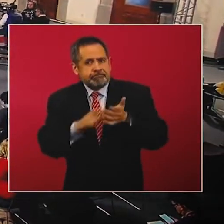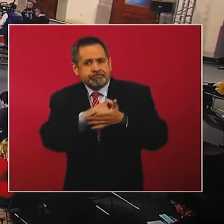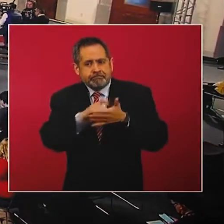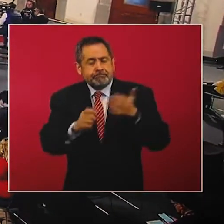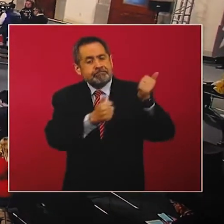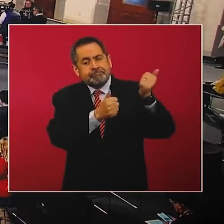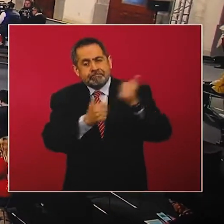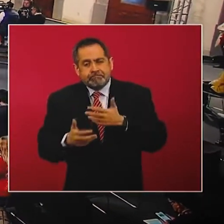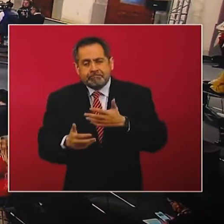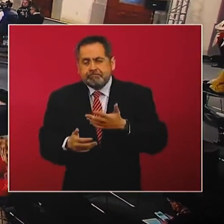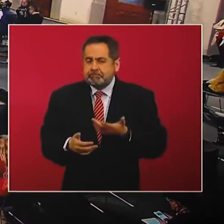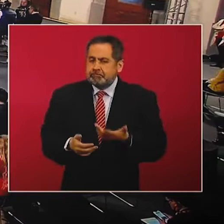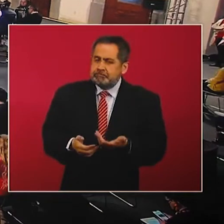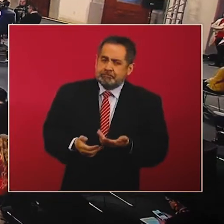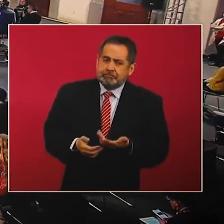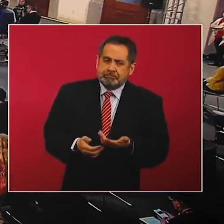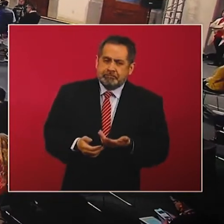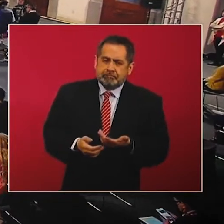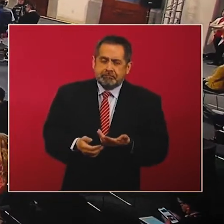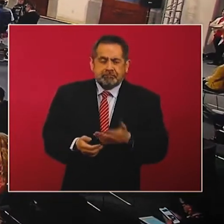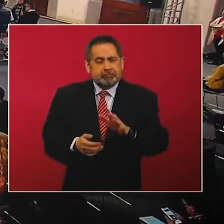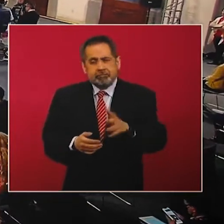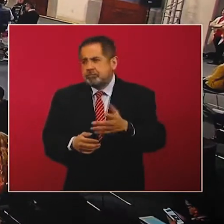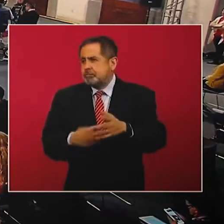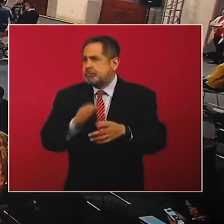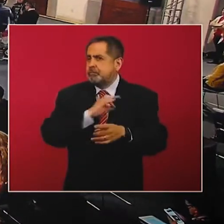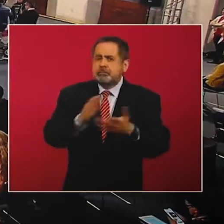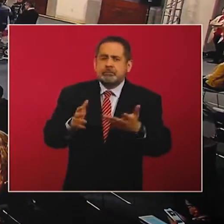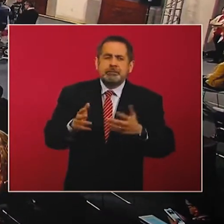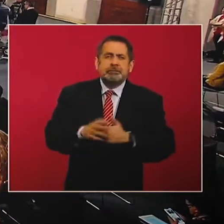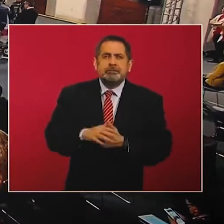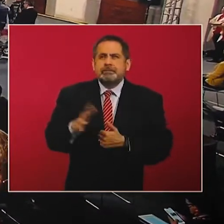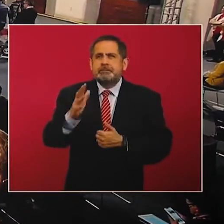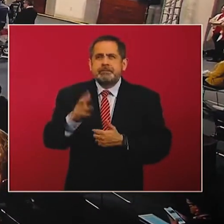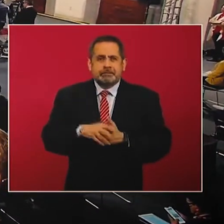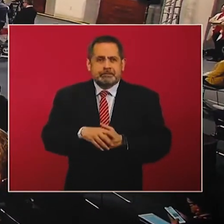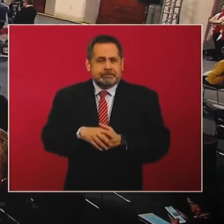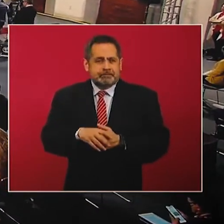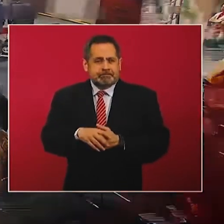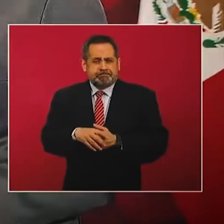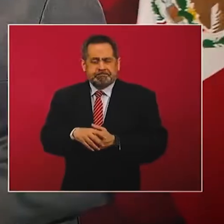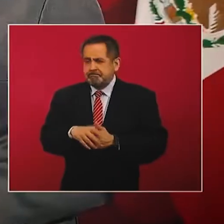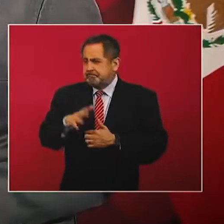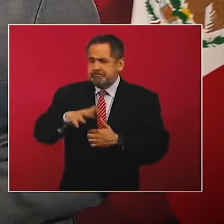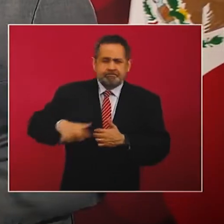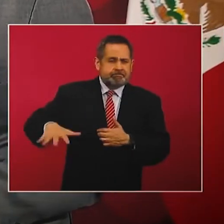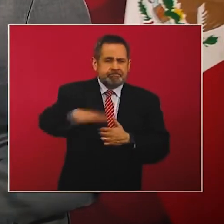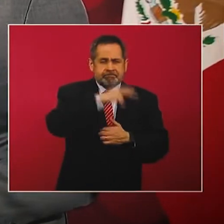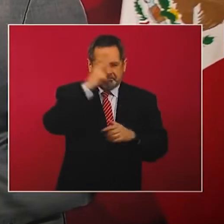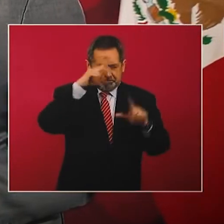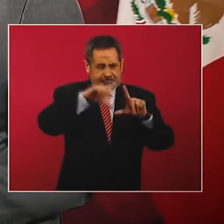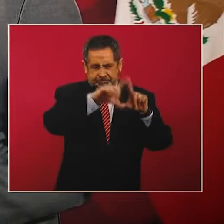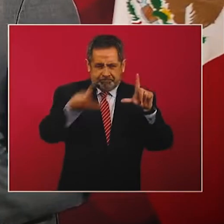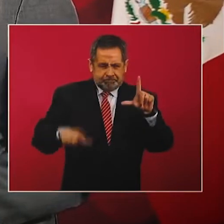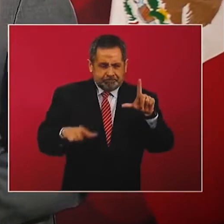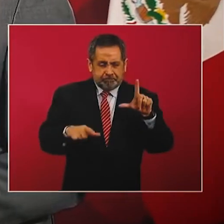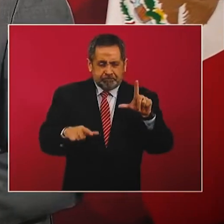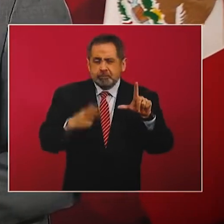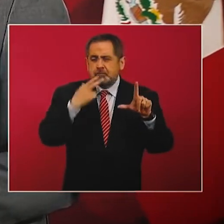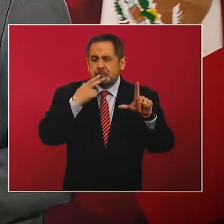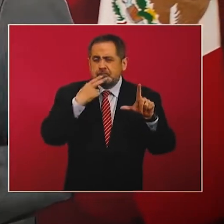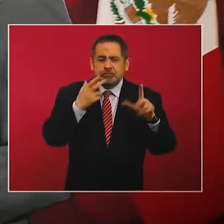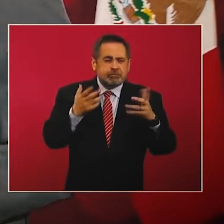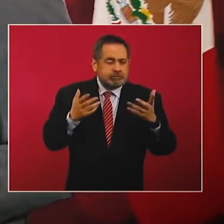entonces si estamos comprando como el 60% de lo que consumimos